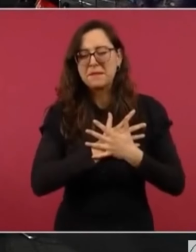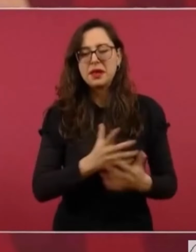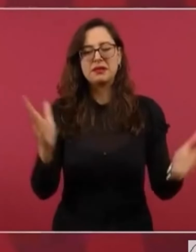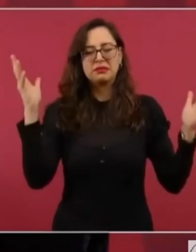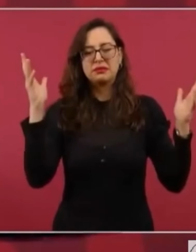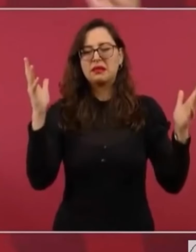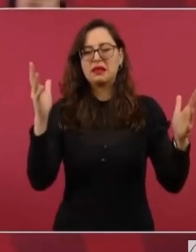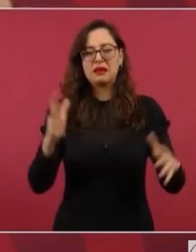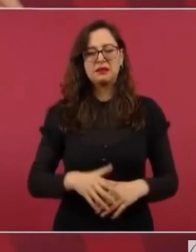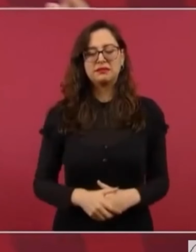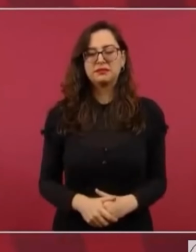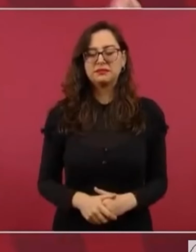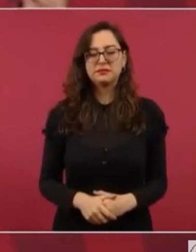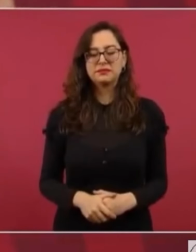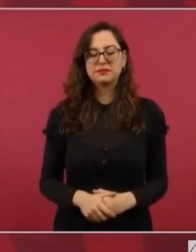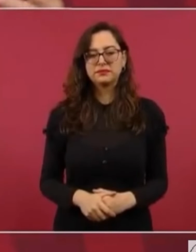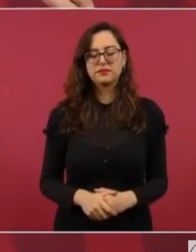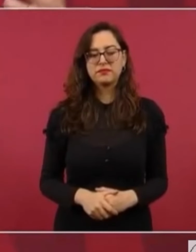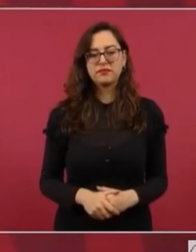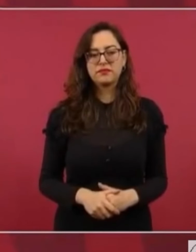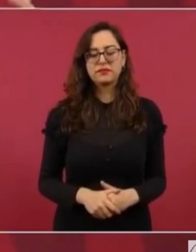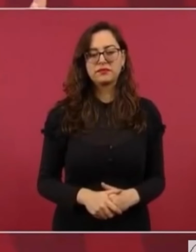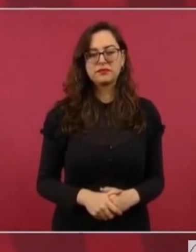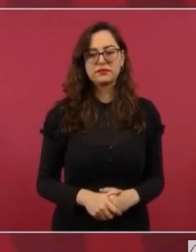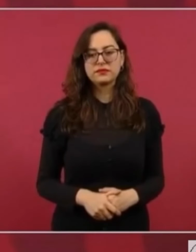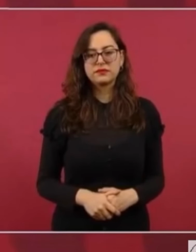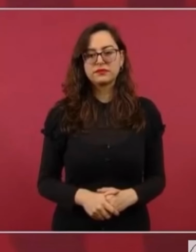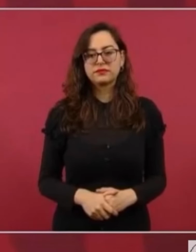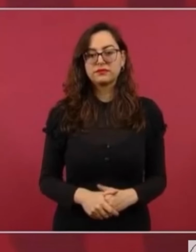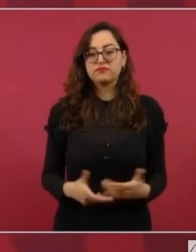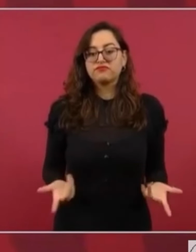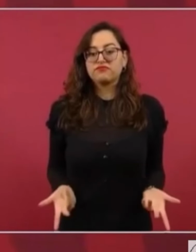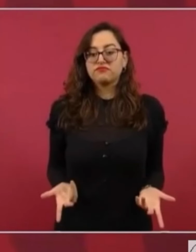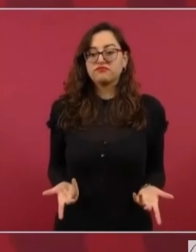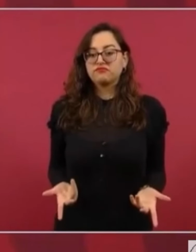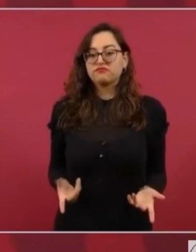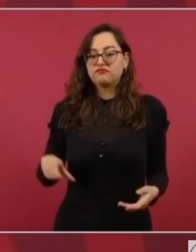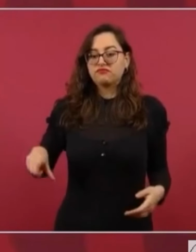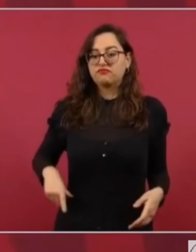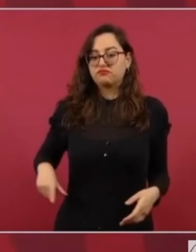Y vivían del presupuesto público,